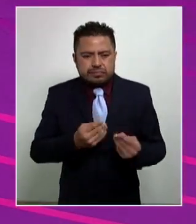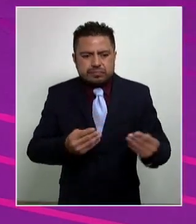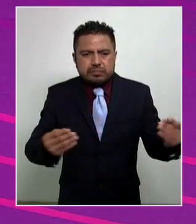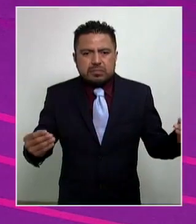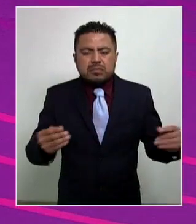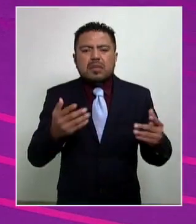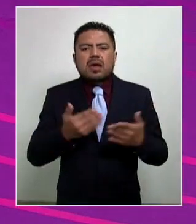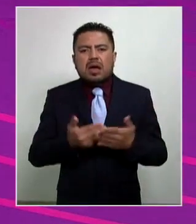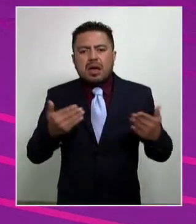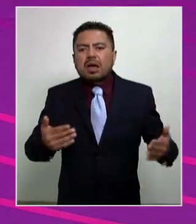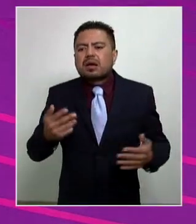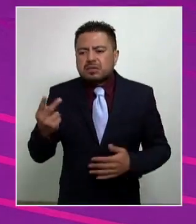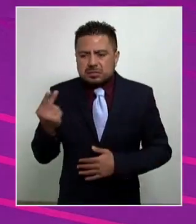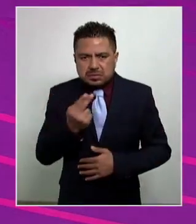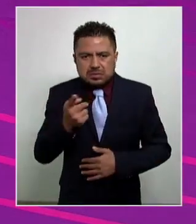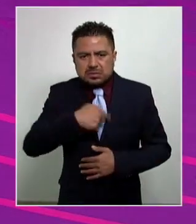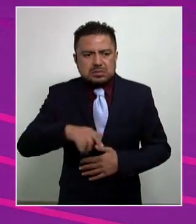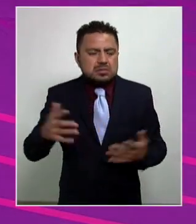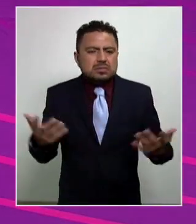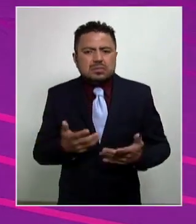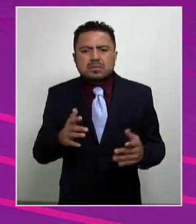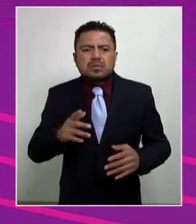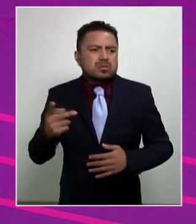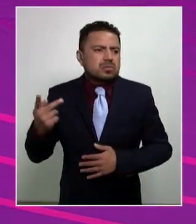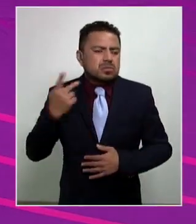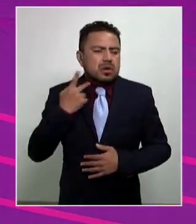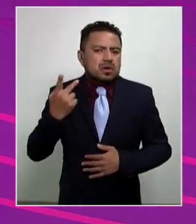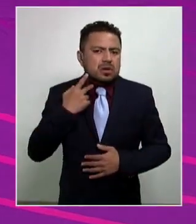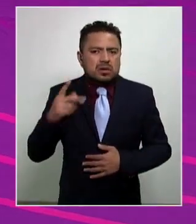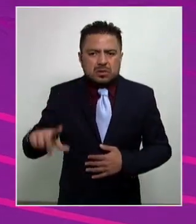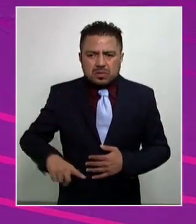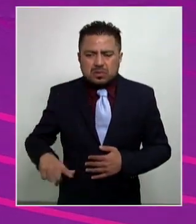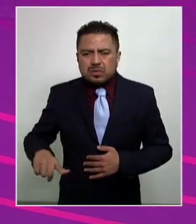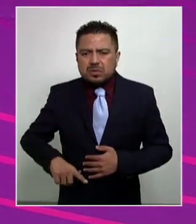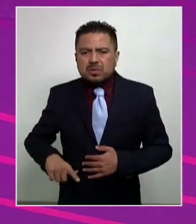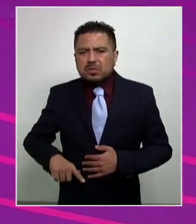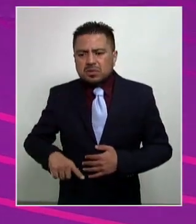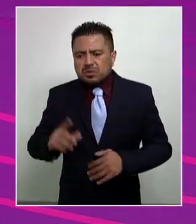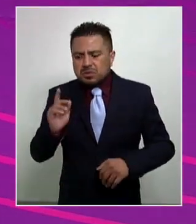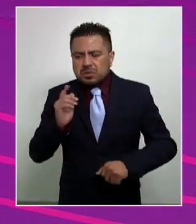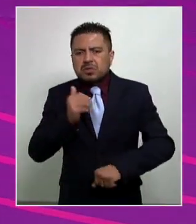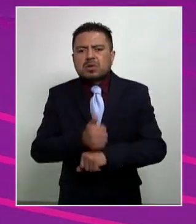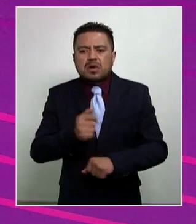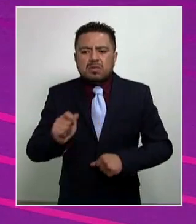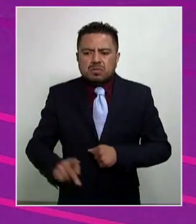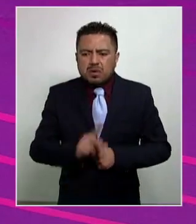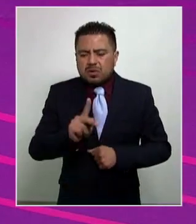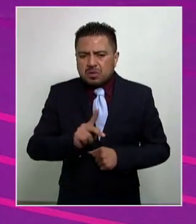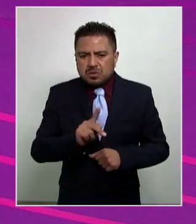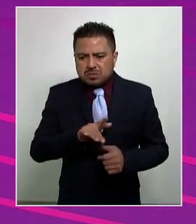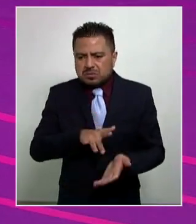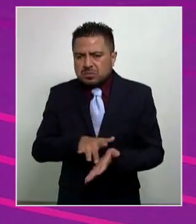Entonces, lo que tenemos que hacer es en políticas gubernamentales, en reacciones de los pueblos,